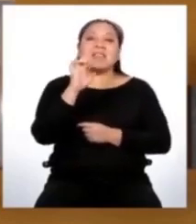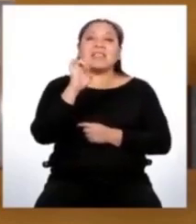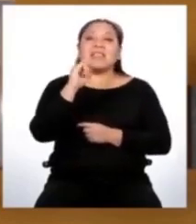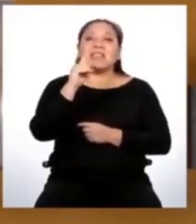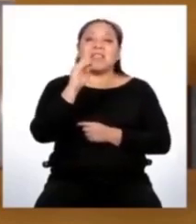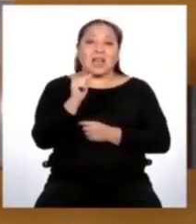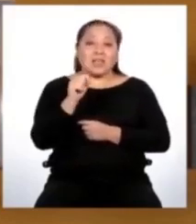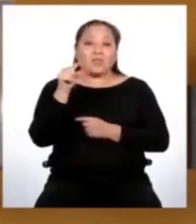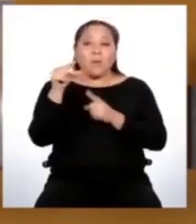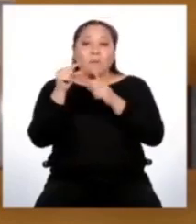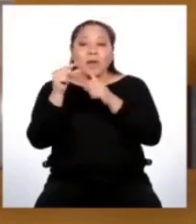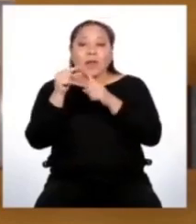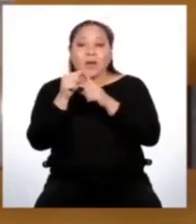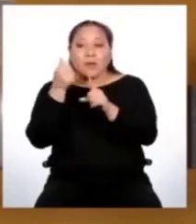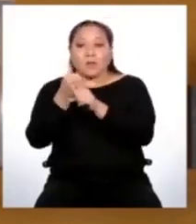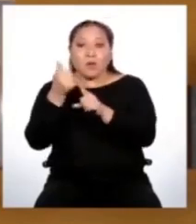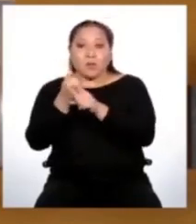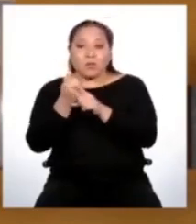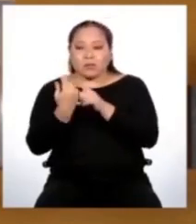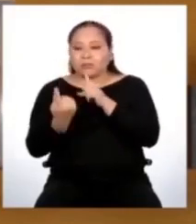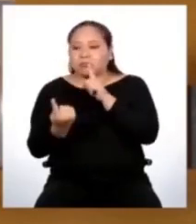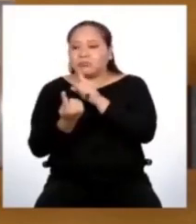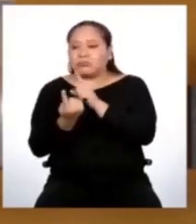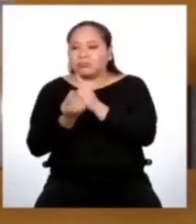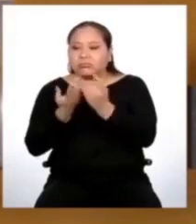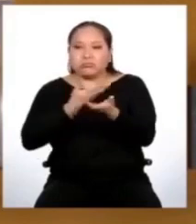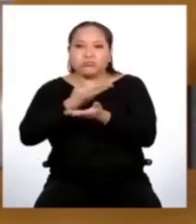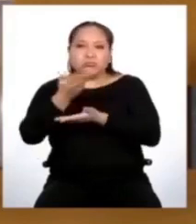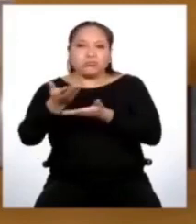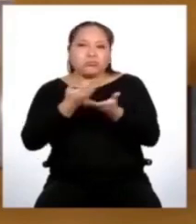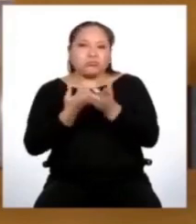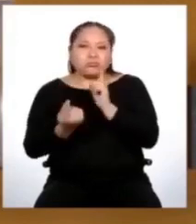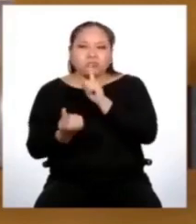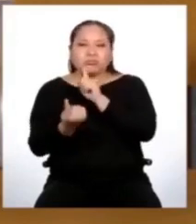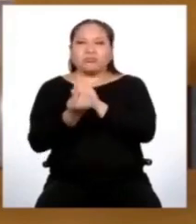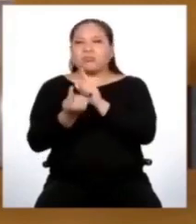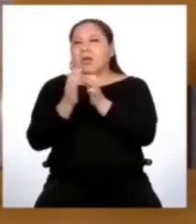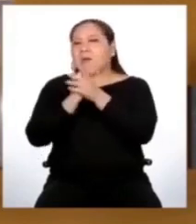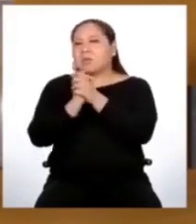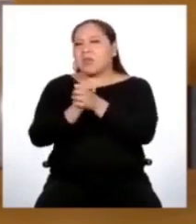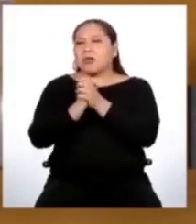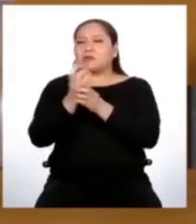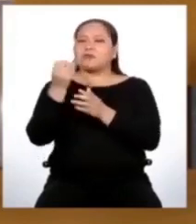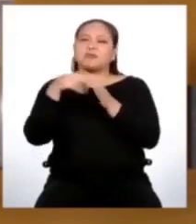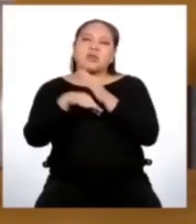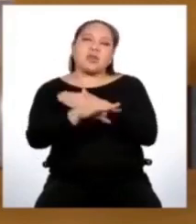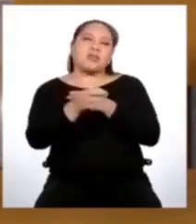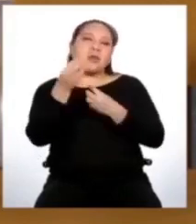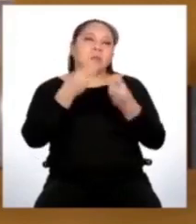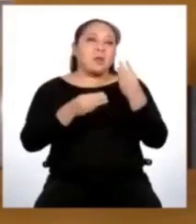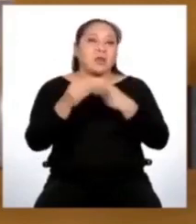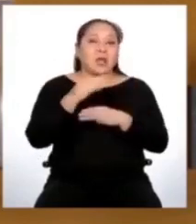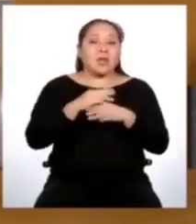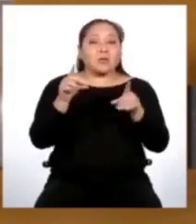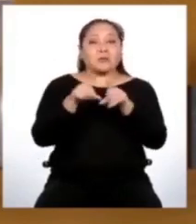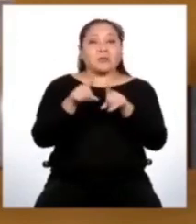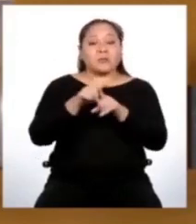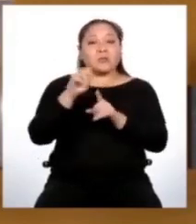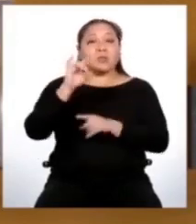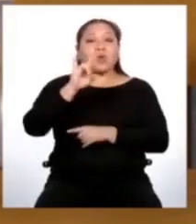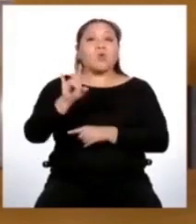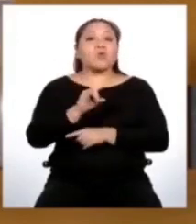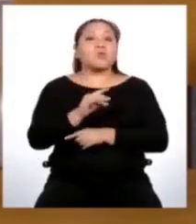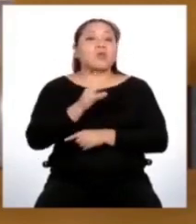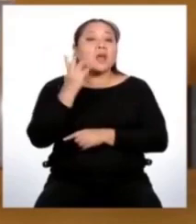válido en contextos de cierta cercanía, en casa, con amigos o, en este caso, en el mercado. También se utilizan ciertos sonidos